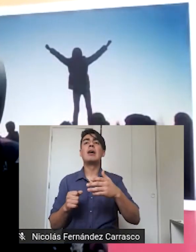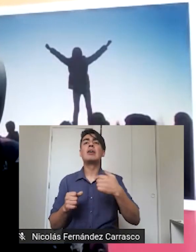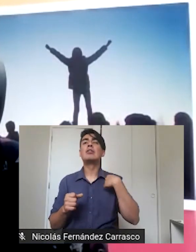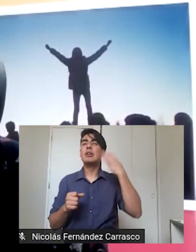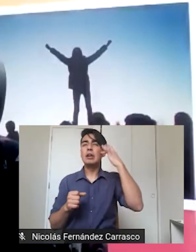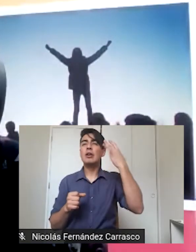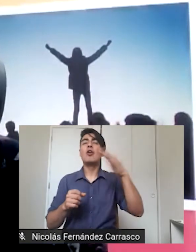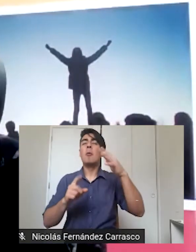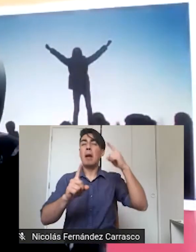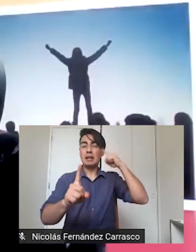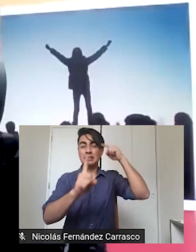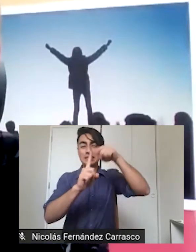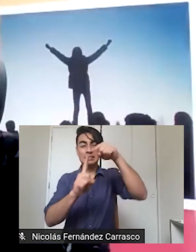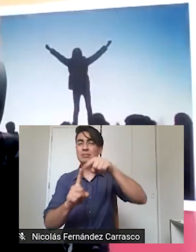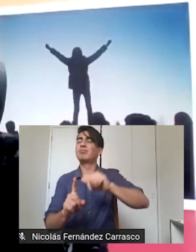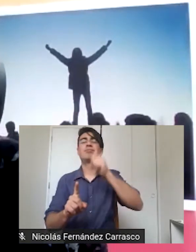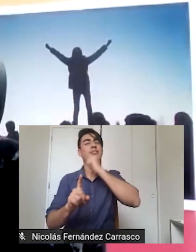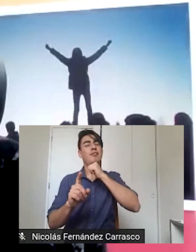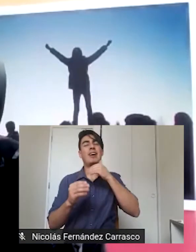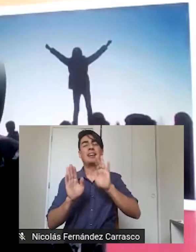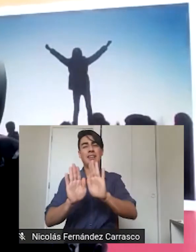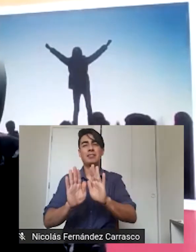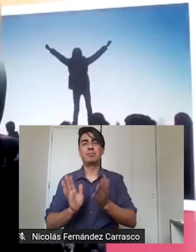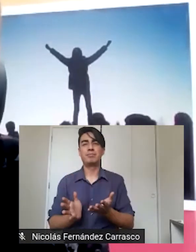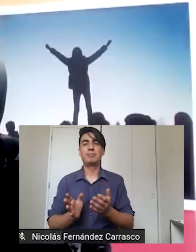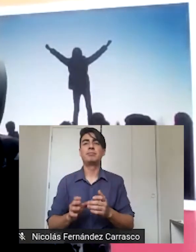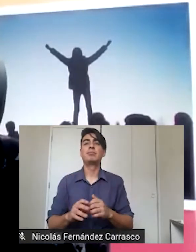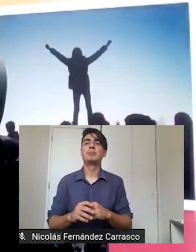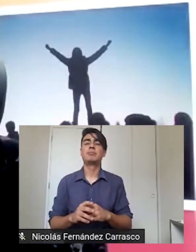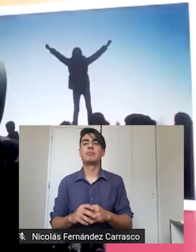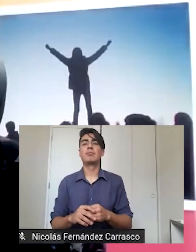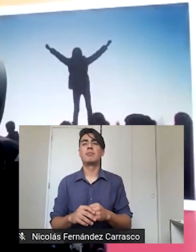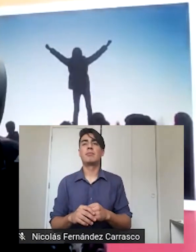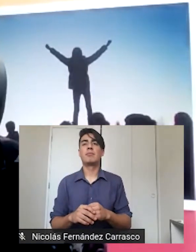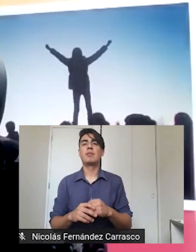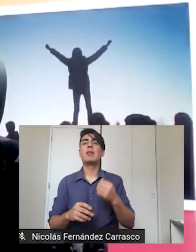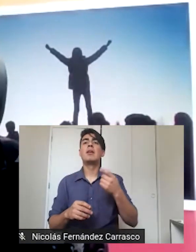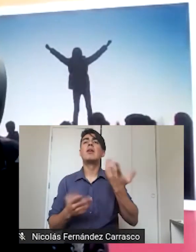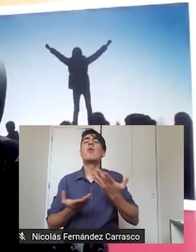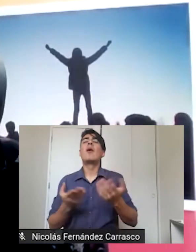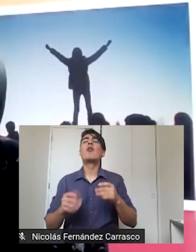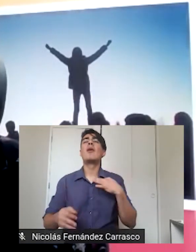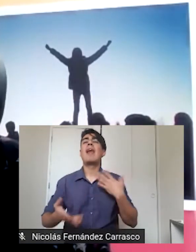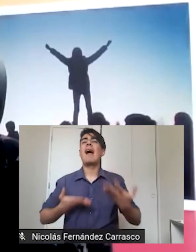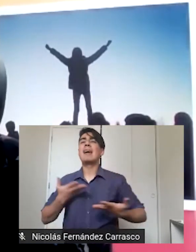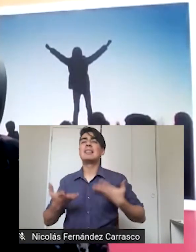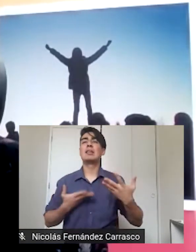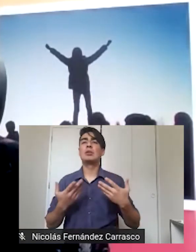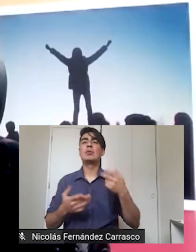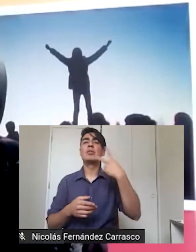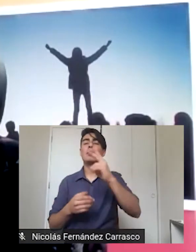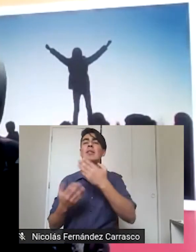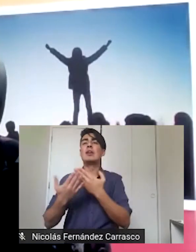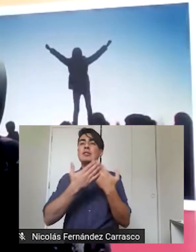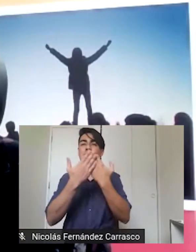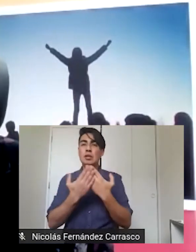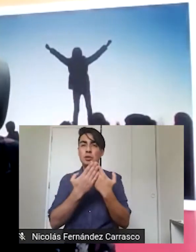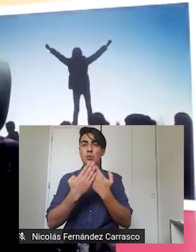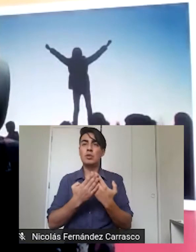actitud de los estudiantes, y eso por supuesto está anclado con los padres,